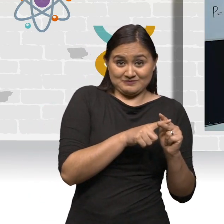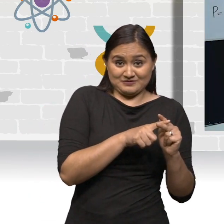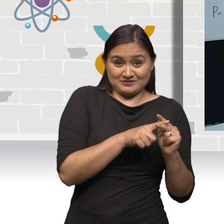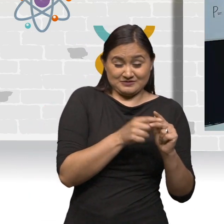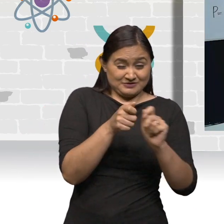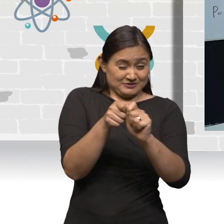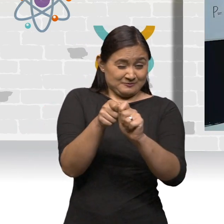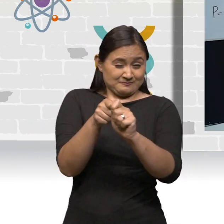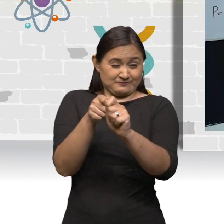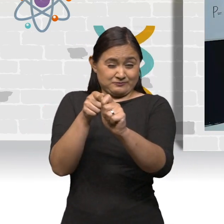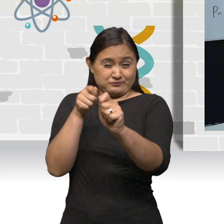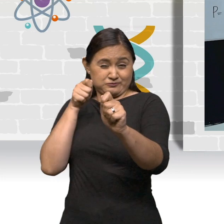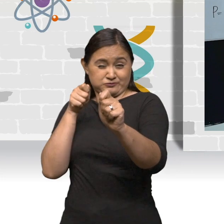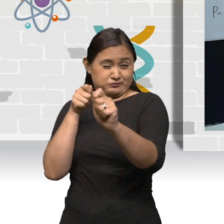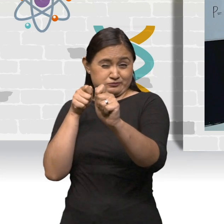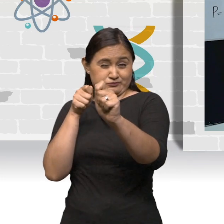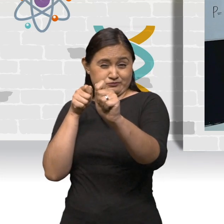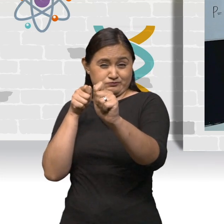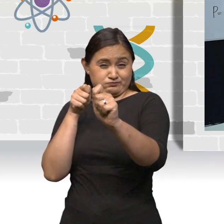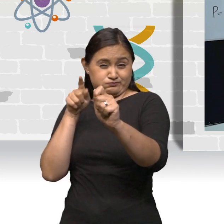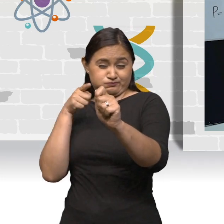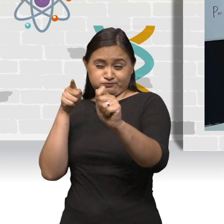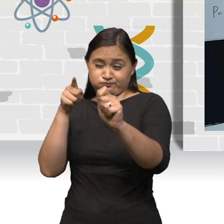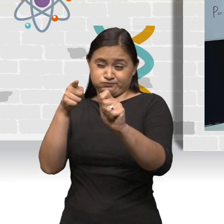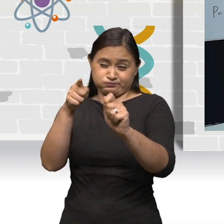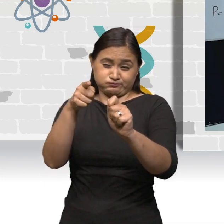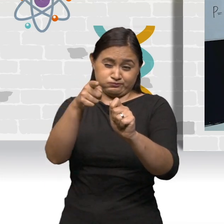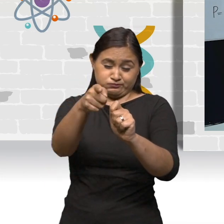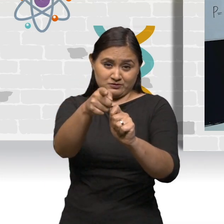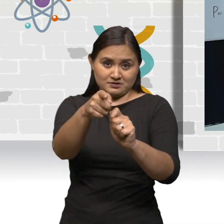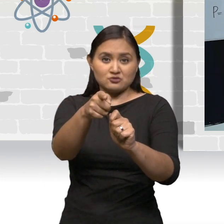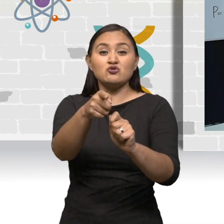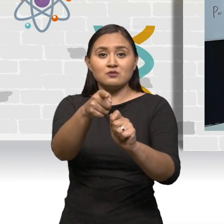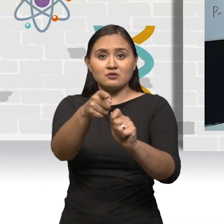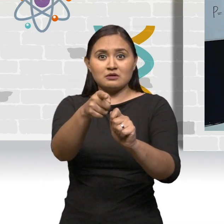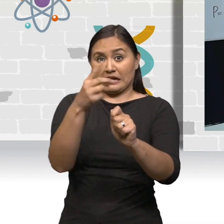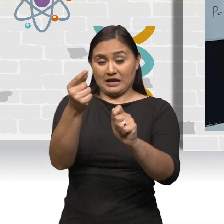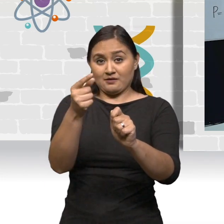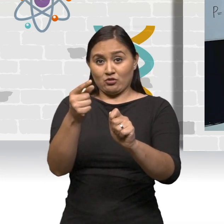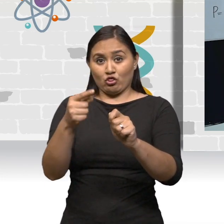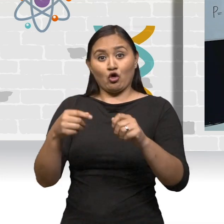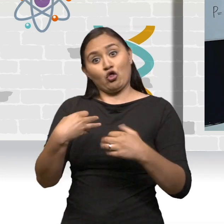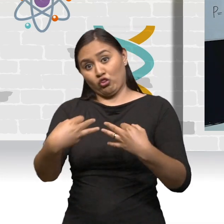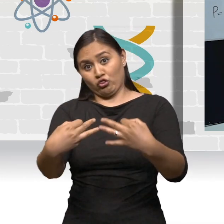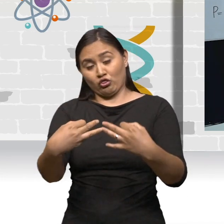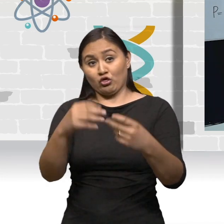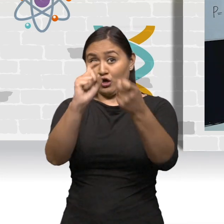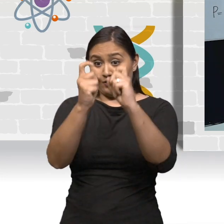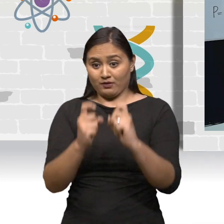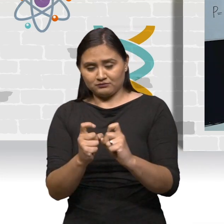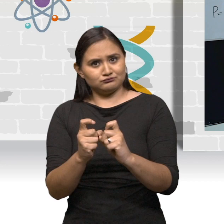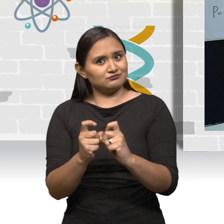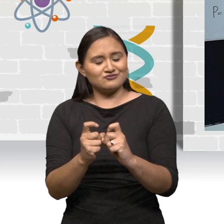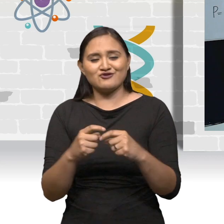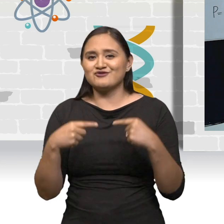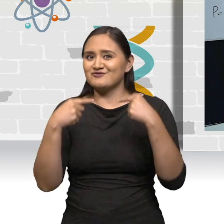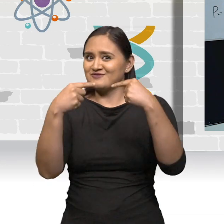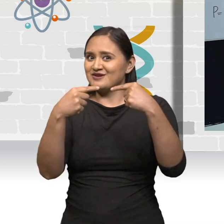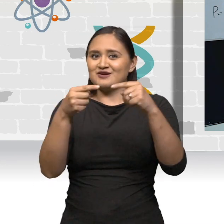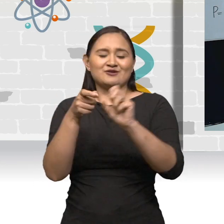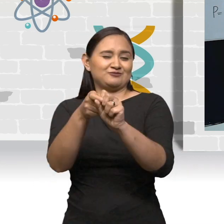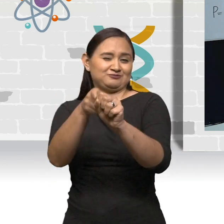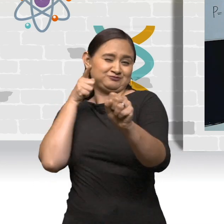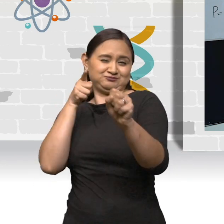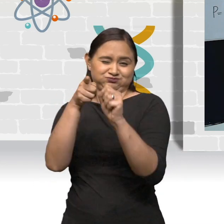el eje X cuando el proyectil es disparado va a ser igual en todo su trayecto horizontal. Por lo tanto, en el